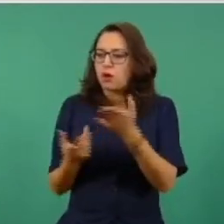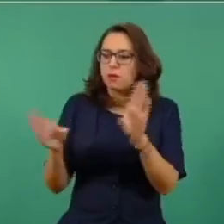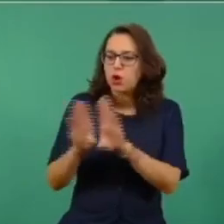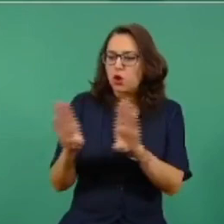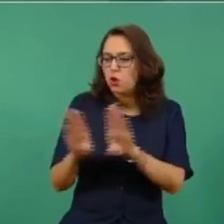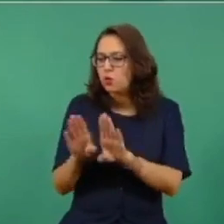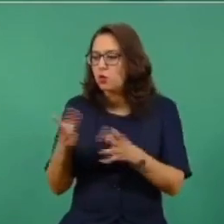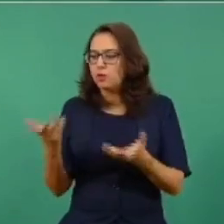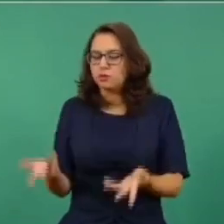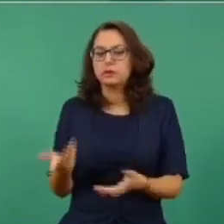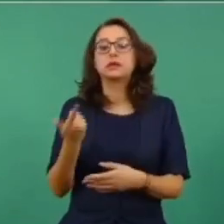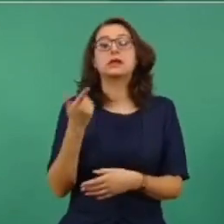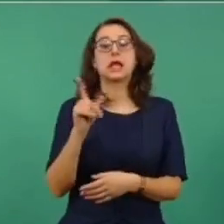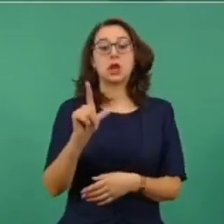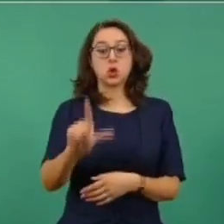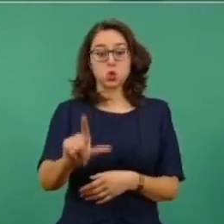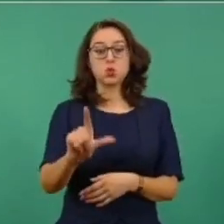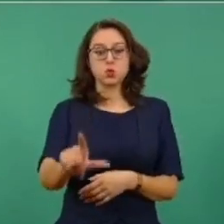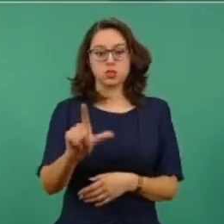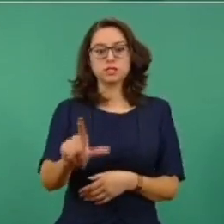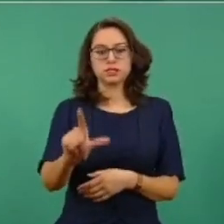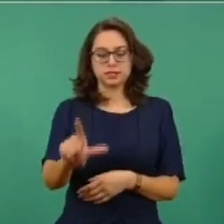Vamos a estar el lunes